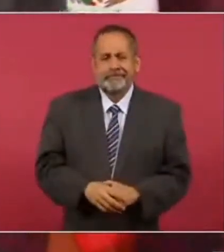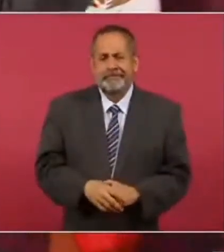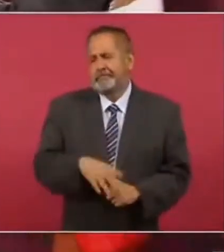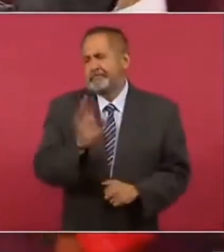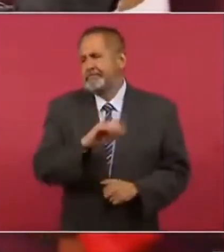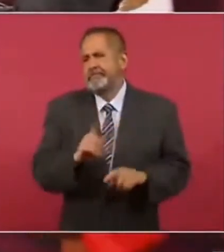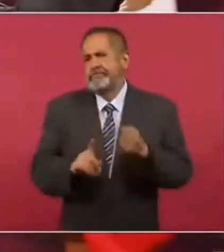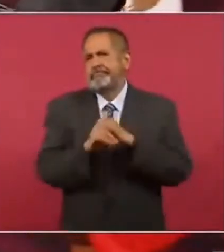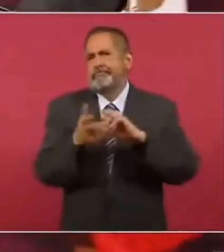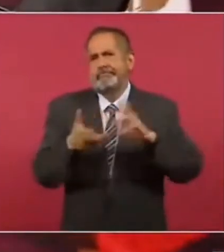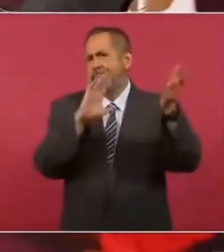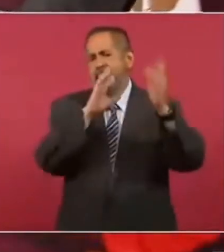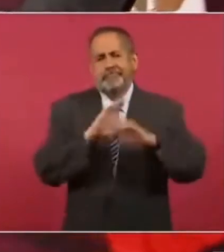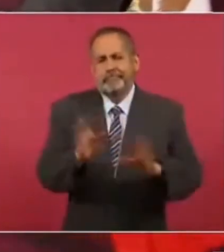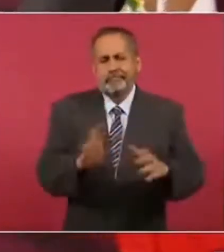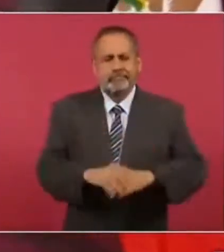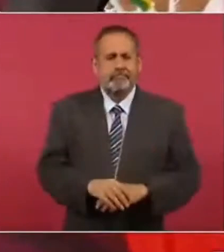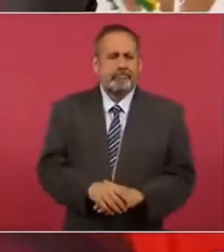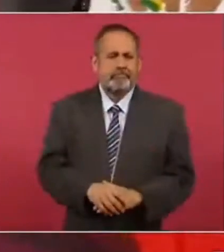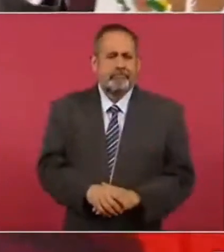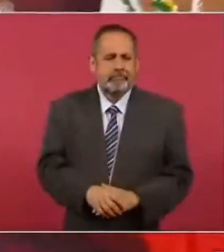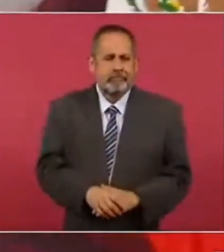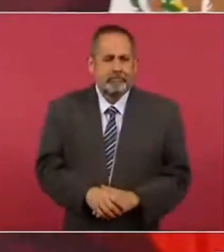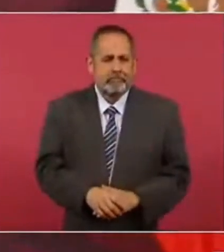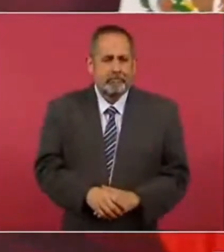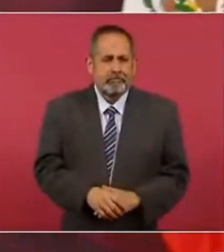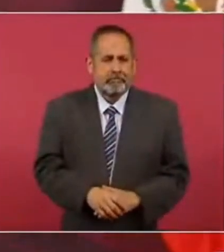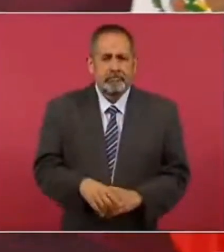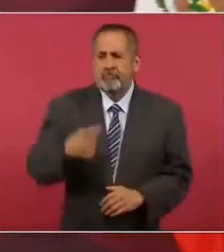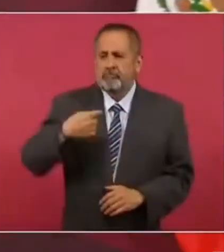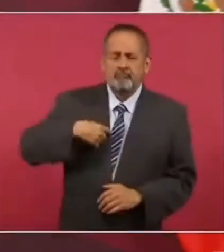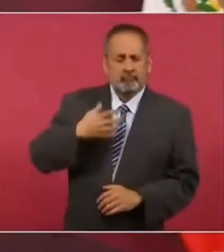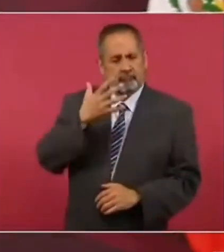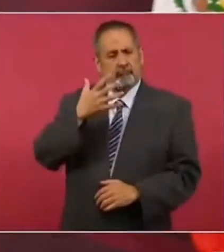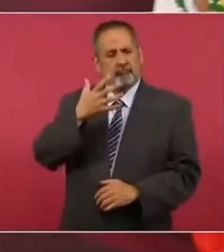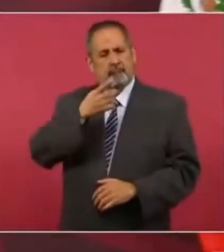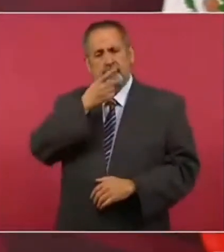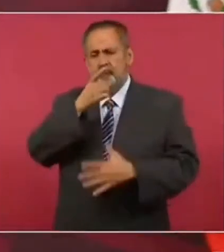No, pues ya, no tendríamos autoridad moral.